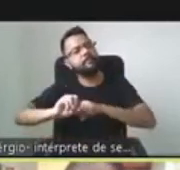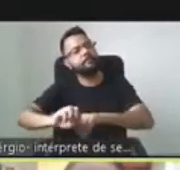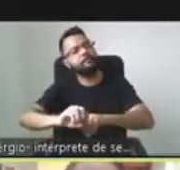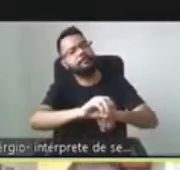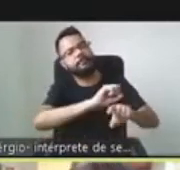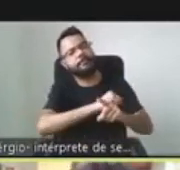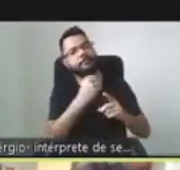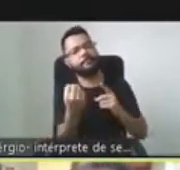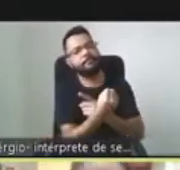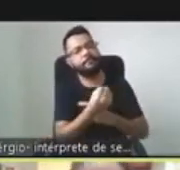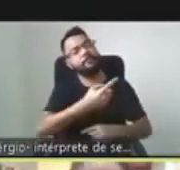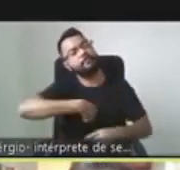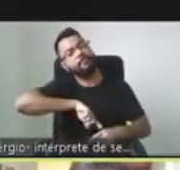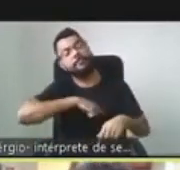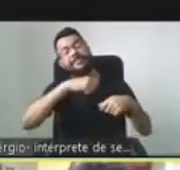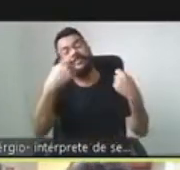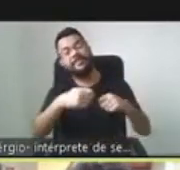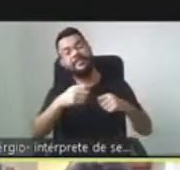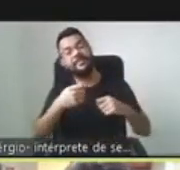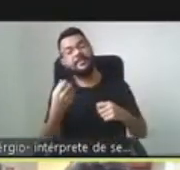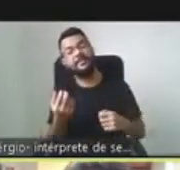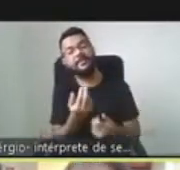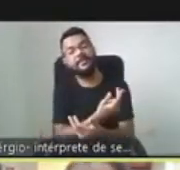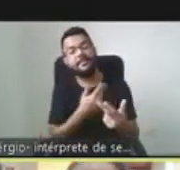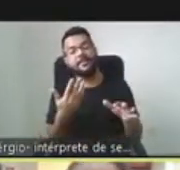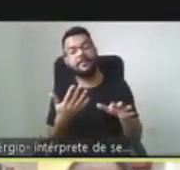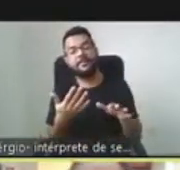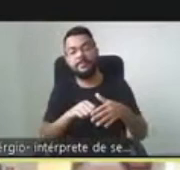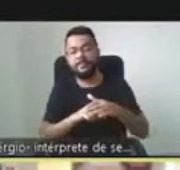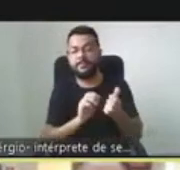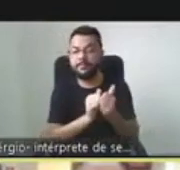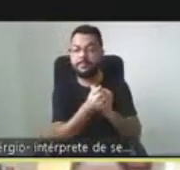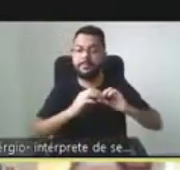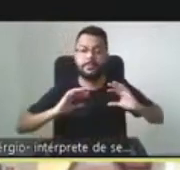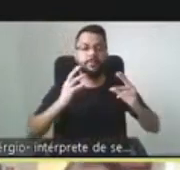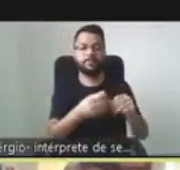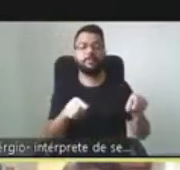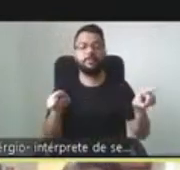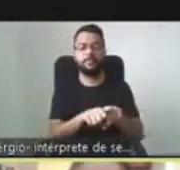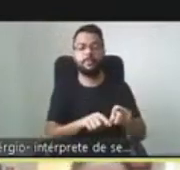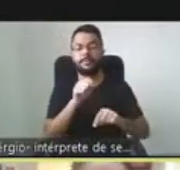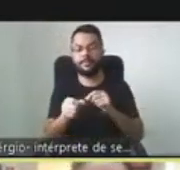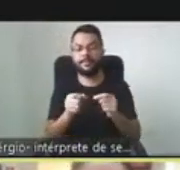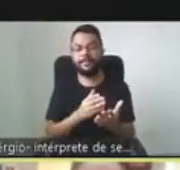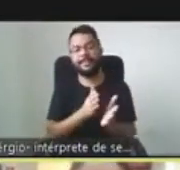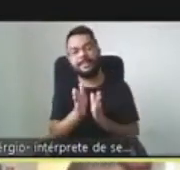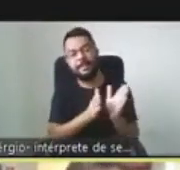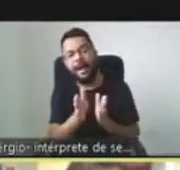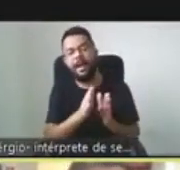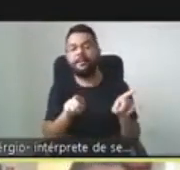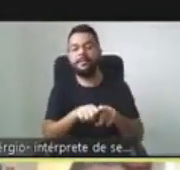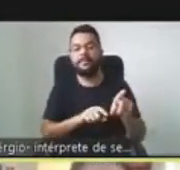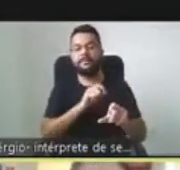que nos necesita a todos. La accesibilidad como esa forma de organización para poder participar